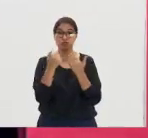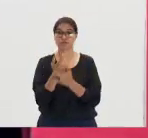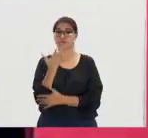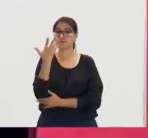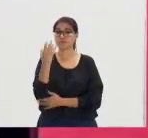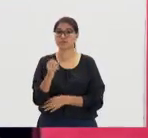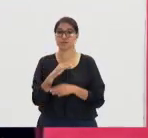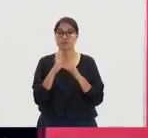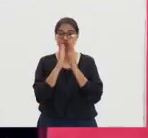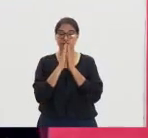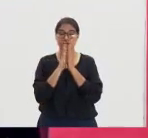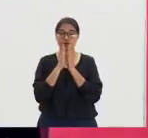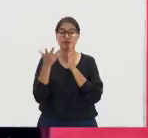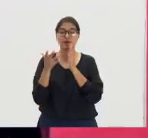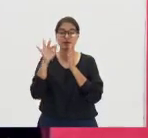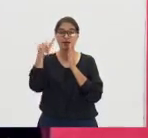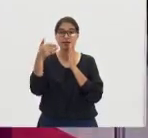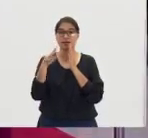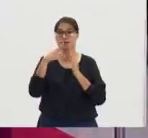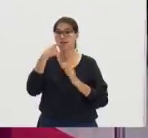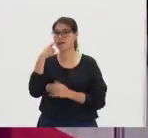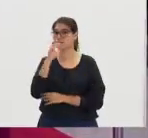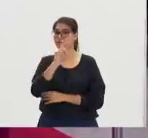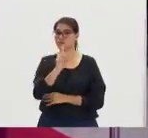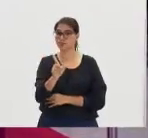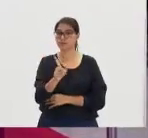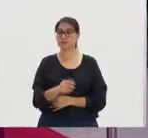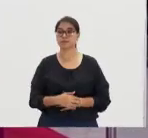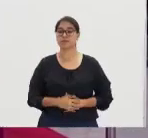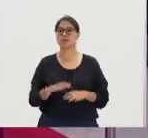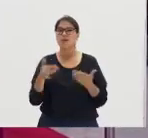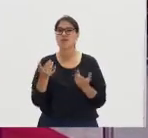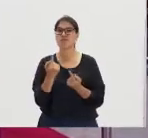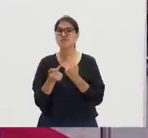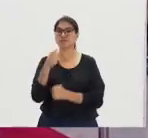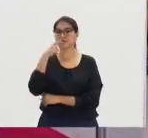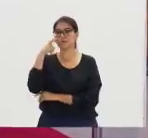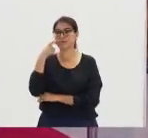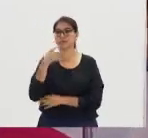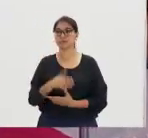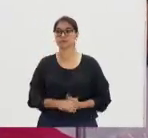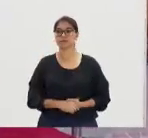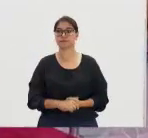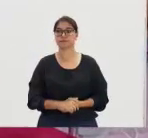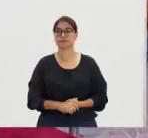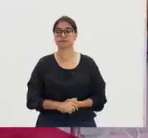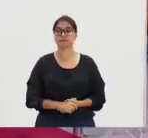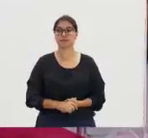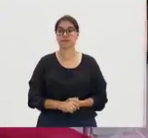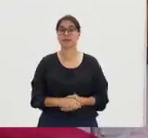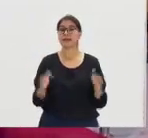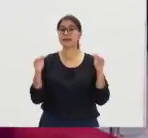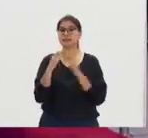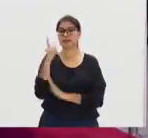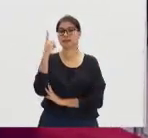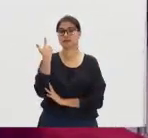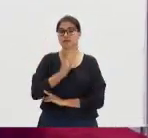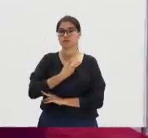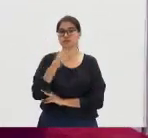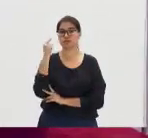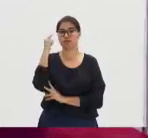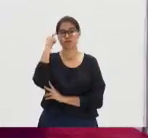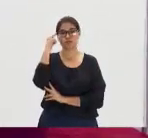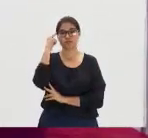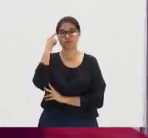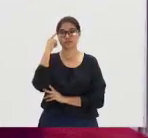tentación. ¿Pero cuál tentación? Vemos al líder de alabanza de una iglesia que está muy de moda. No sé si es muy apegada a la Biblia